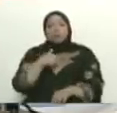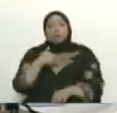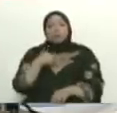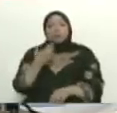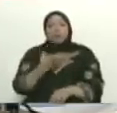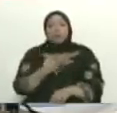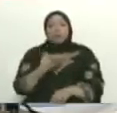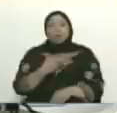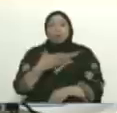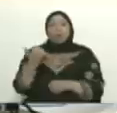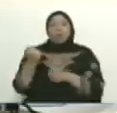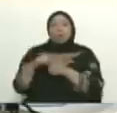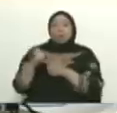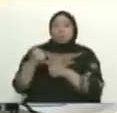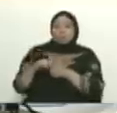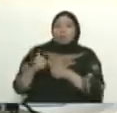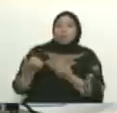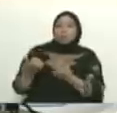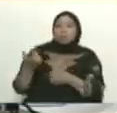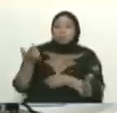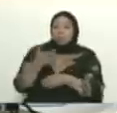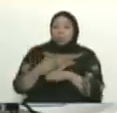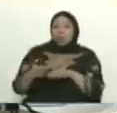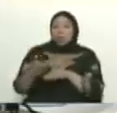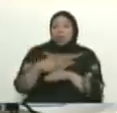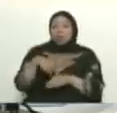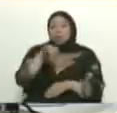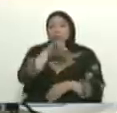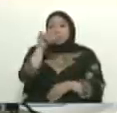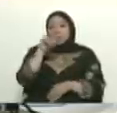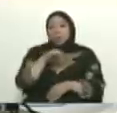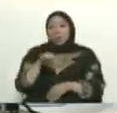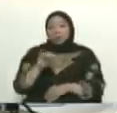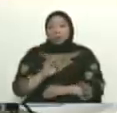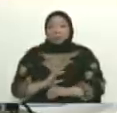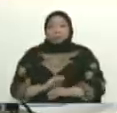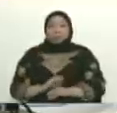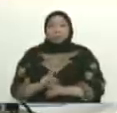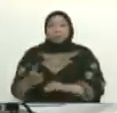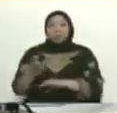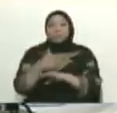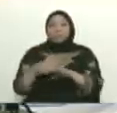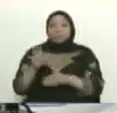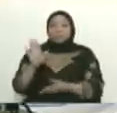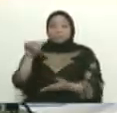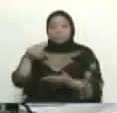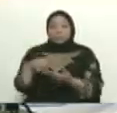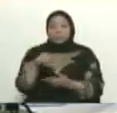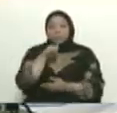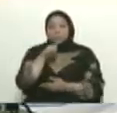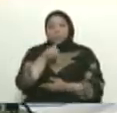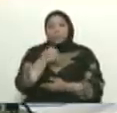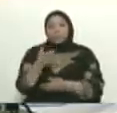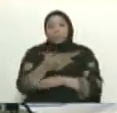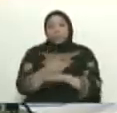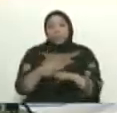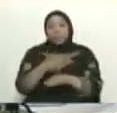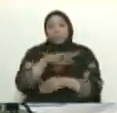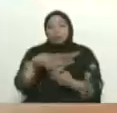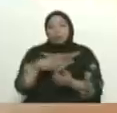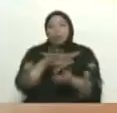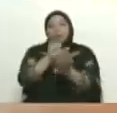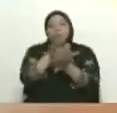de Maracaibo, o fui electo gobernador de Zulia, o fui electo gobernador de Miranda, o fui electo gobernador de Nueva